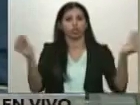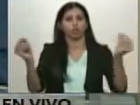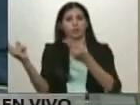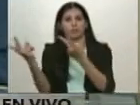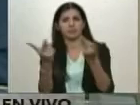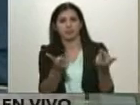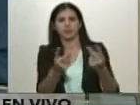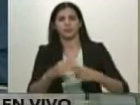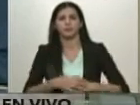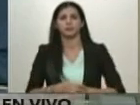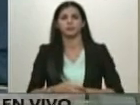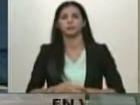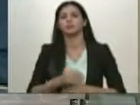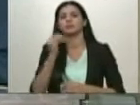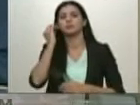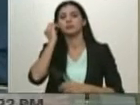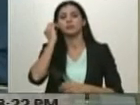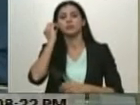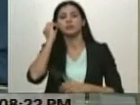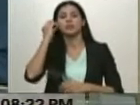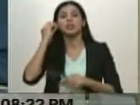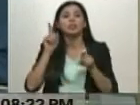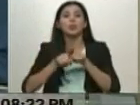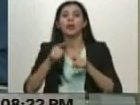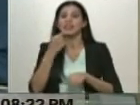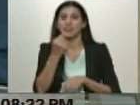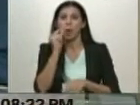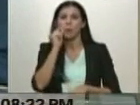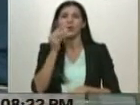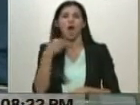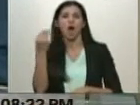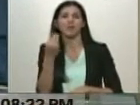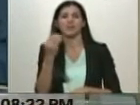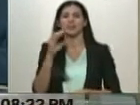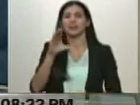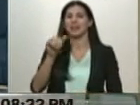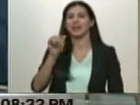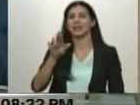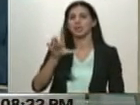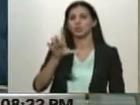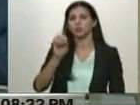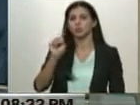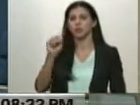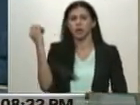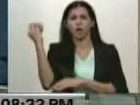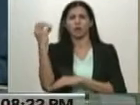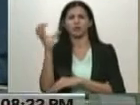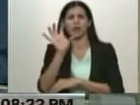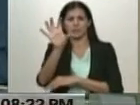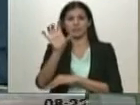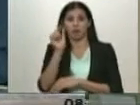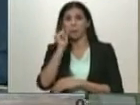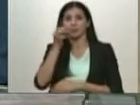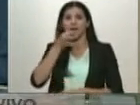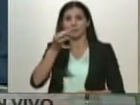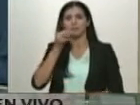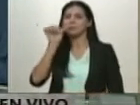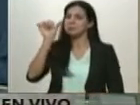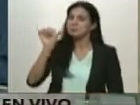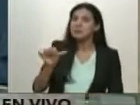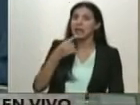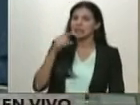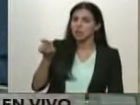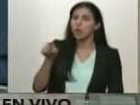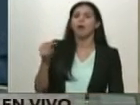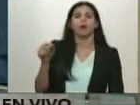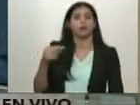invitados. Como dijo Carlos Quintero en la instalación del Comité Promotor del Congreso de la Patria, nosotros venimos de